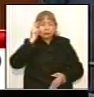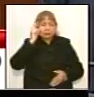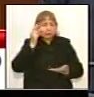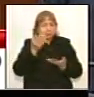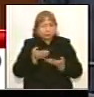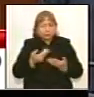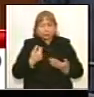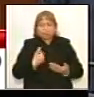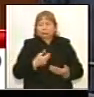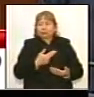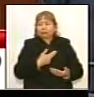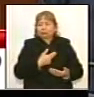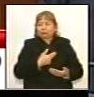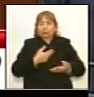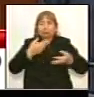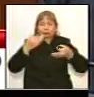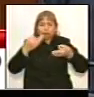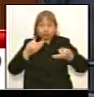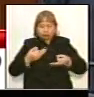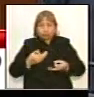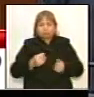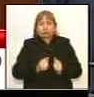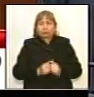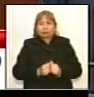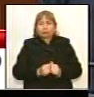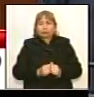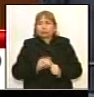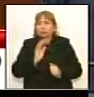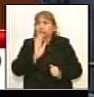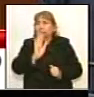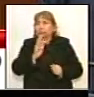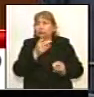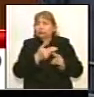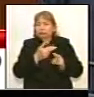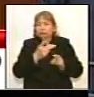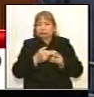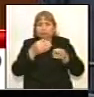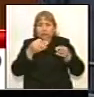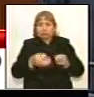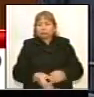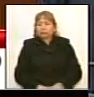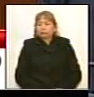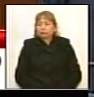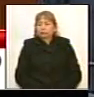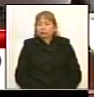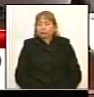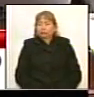presidente, nosotros sí creemos importante decirlo con sus nombres y letras.